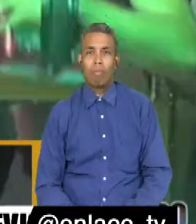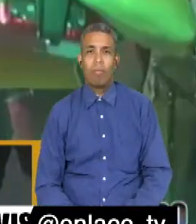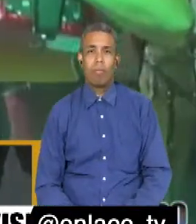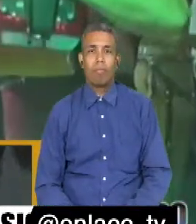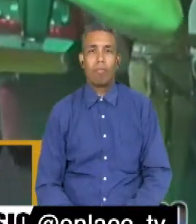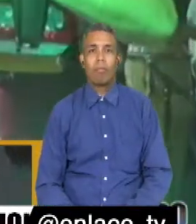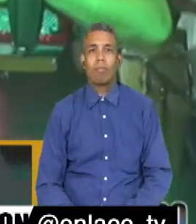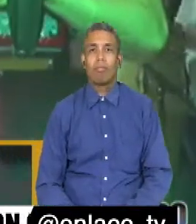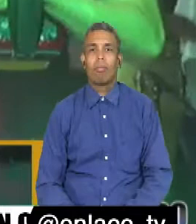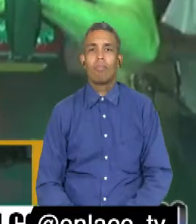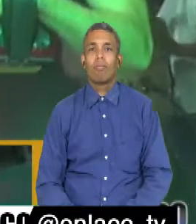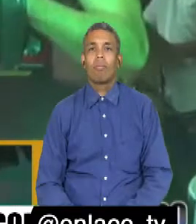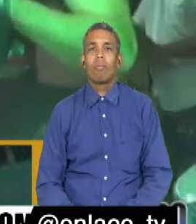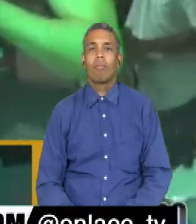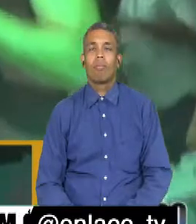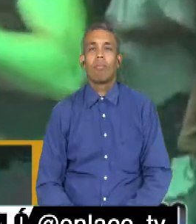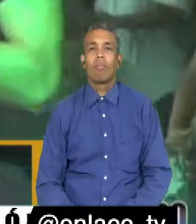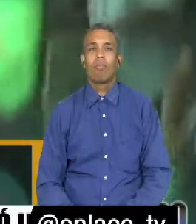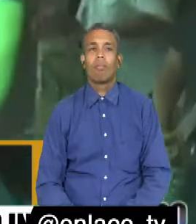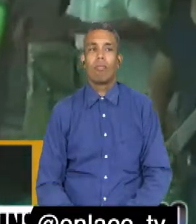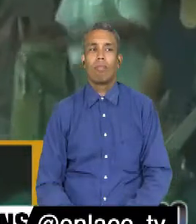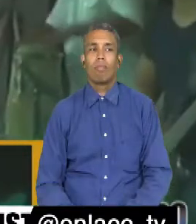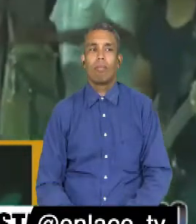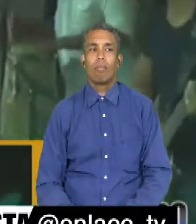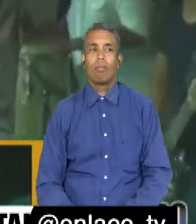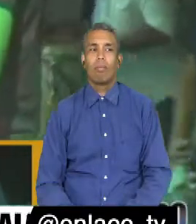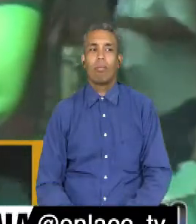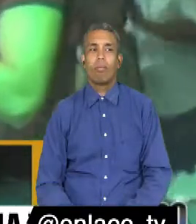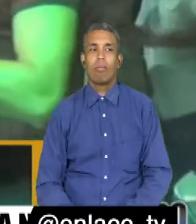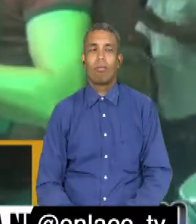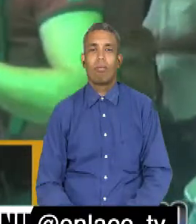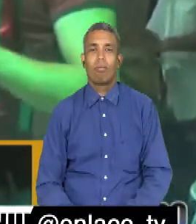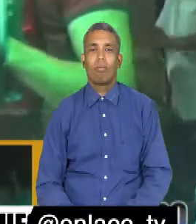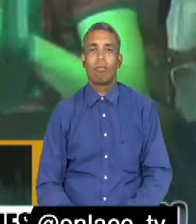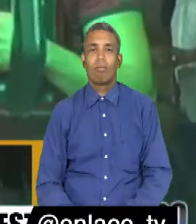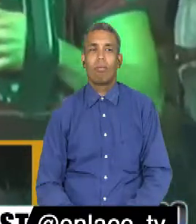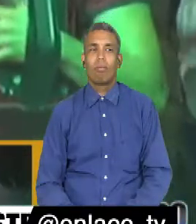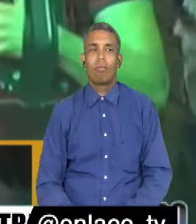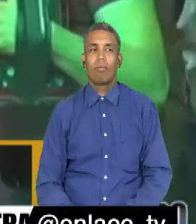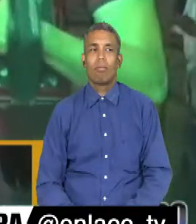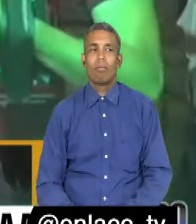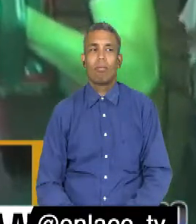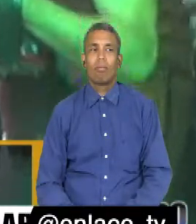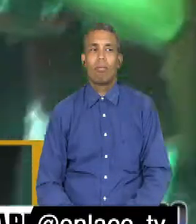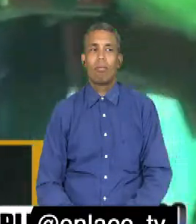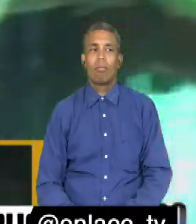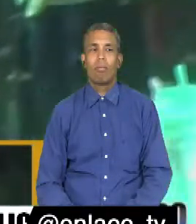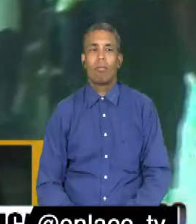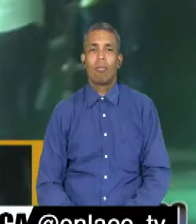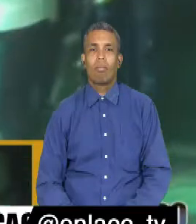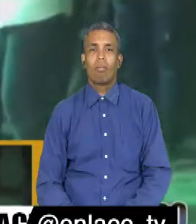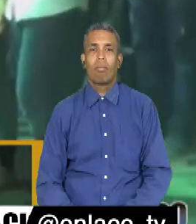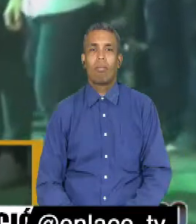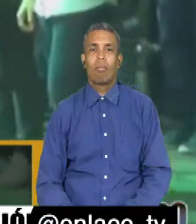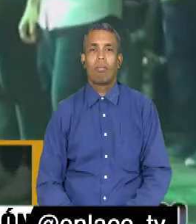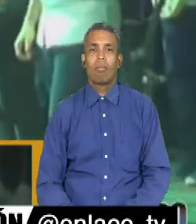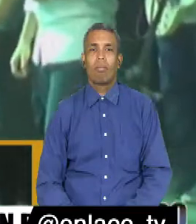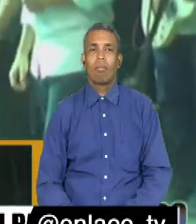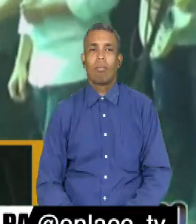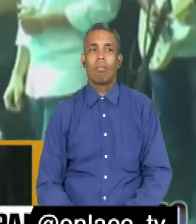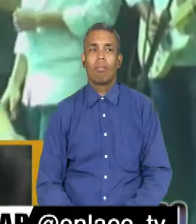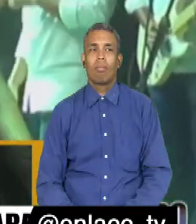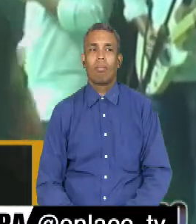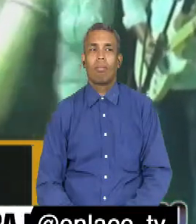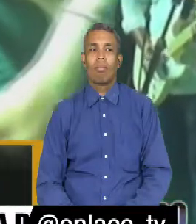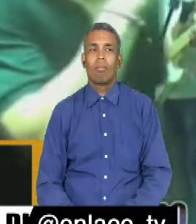rendimiento, pero qué culpa tengo yo de haberme enamorado de una niña que me tiene muy desconcentrado. Y la profe me